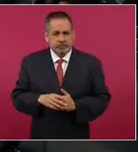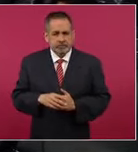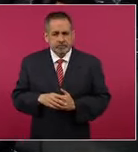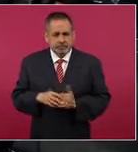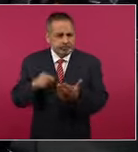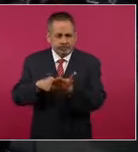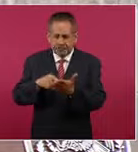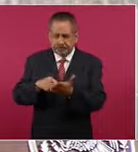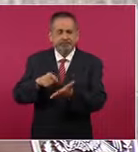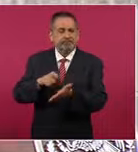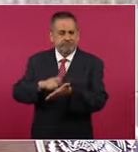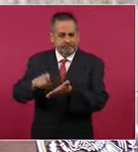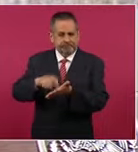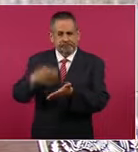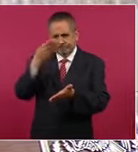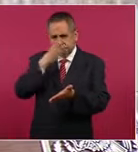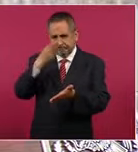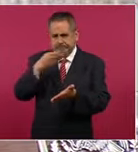escrito